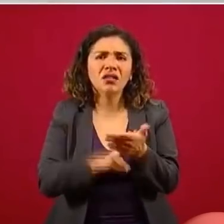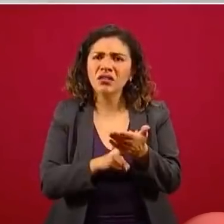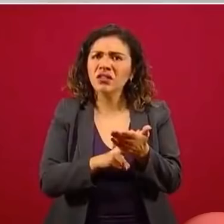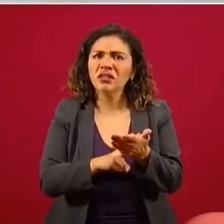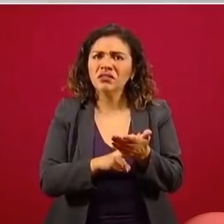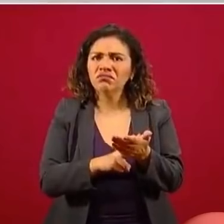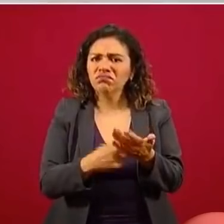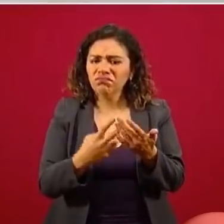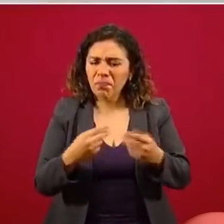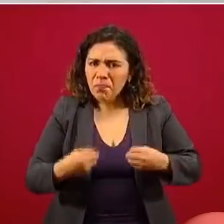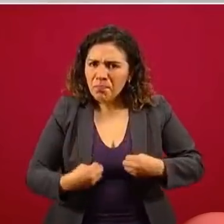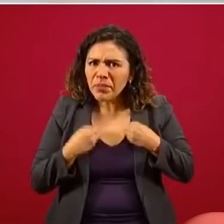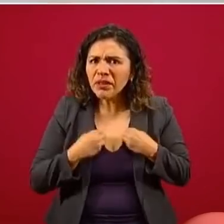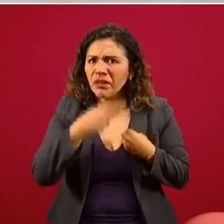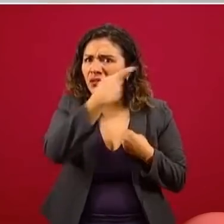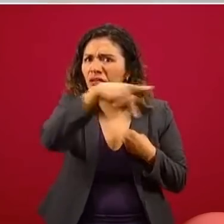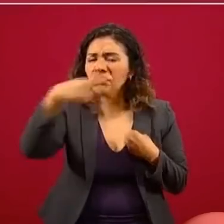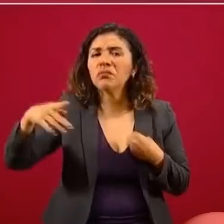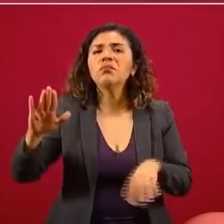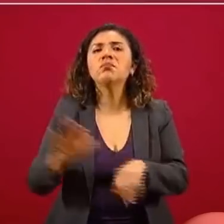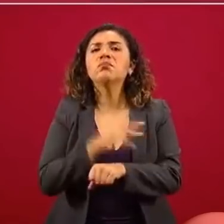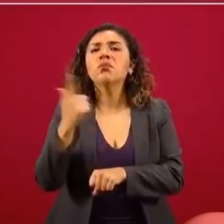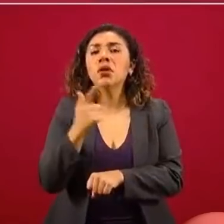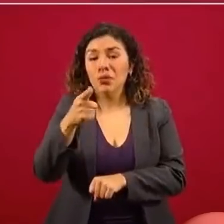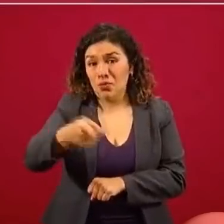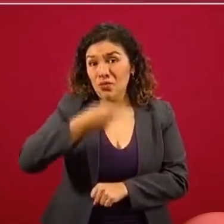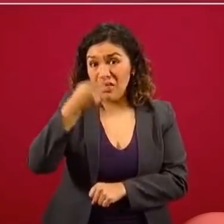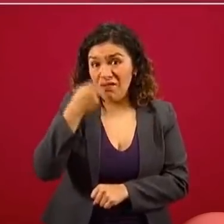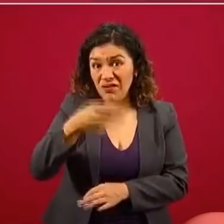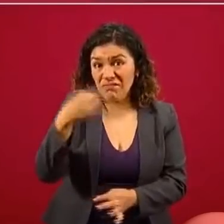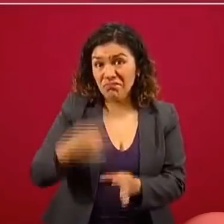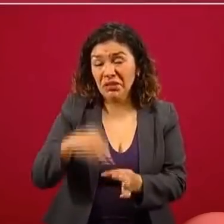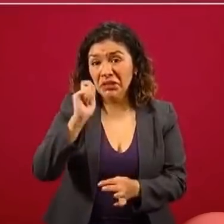vivientes, porque como lo has dicho,